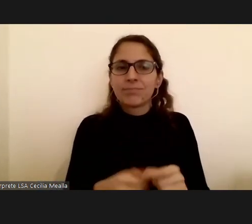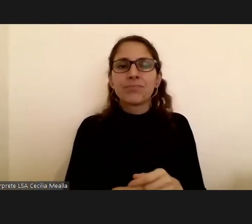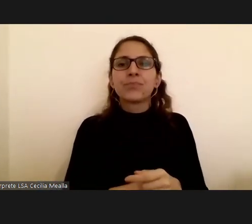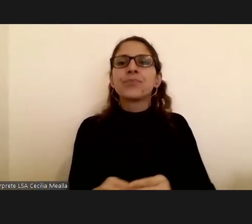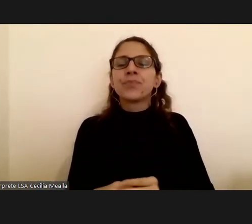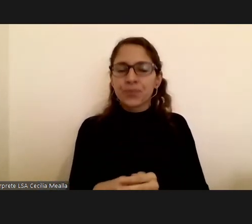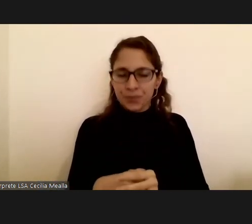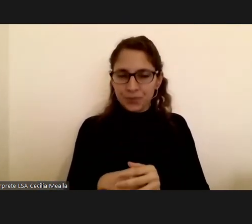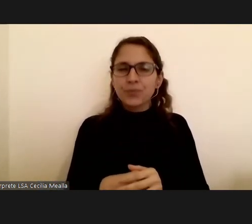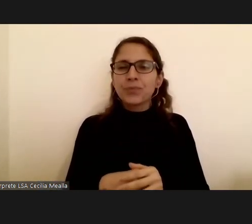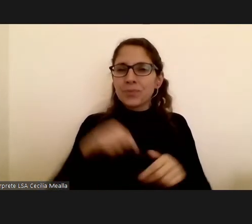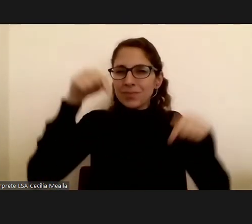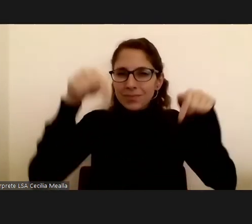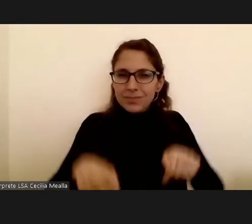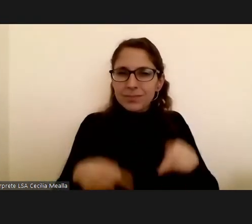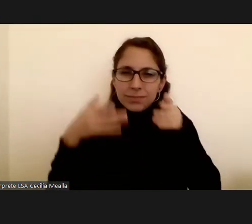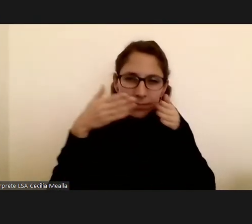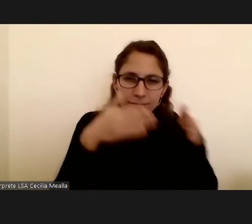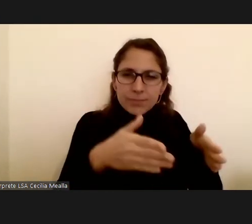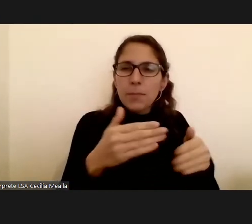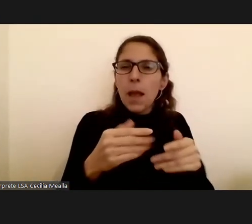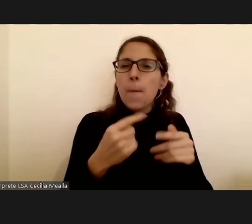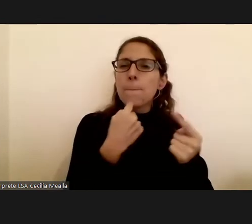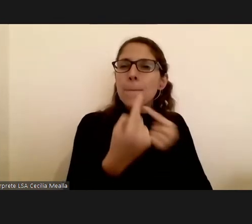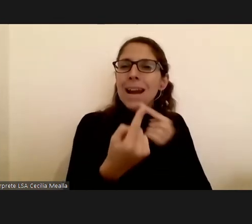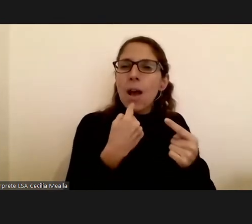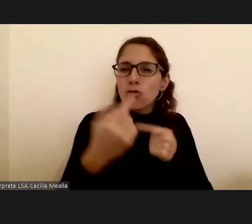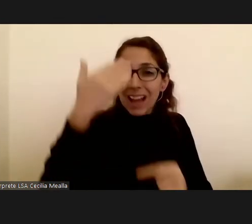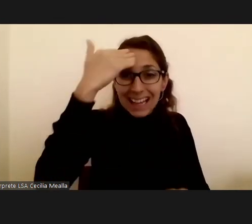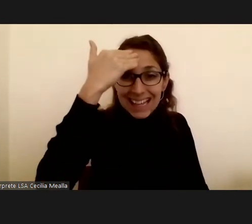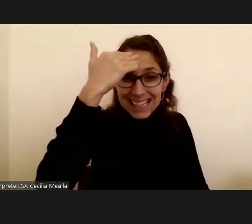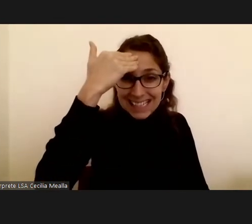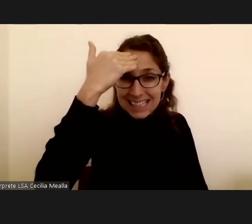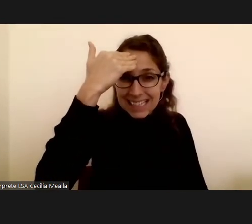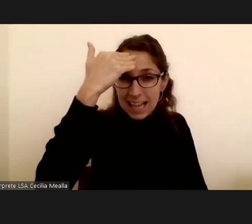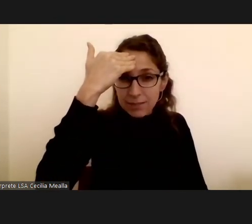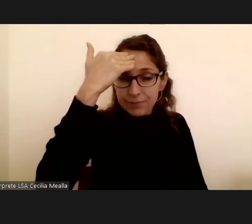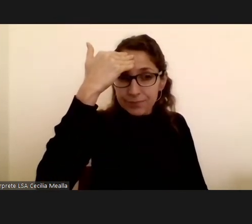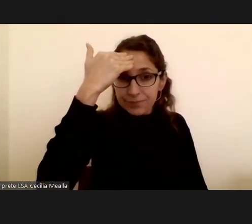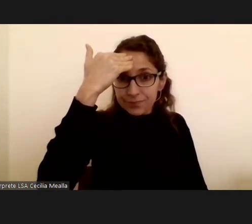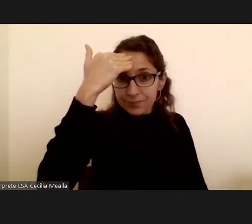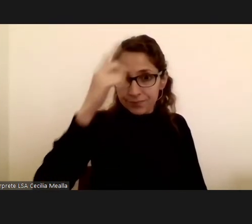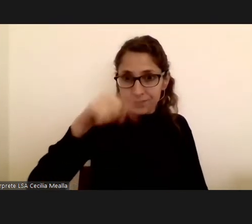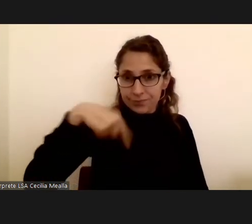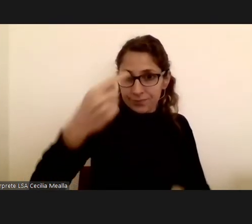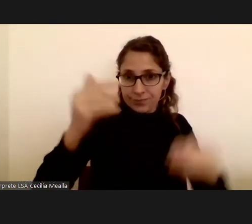Vamos a ir a la pregunta 15C, ¿sí? A la 15, ¿sí? La que sigue.